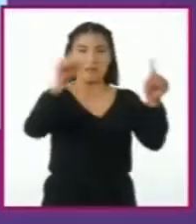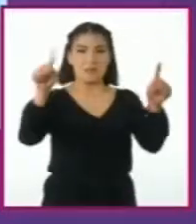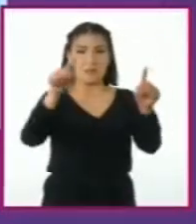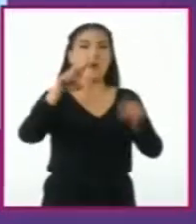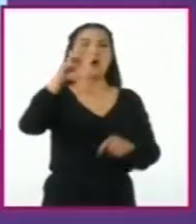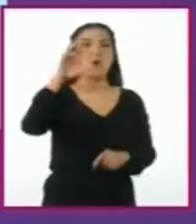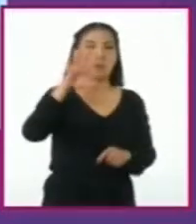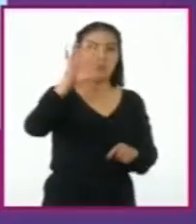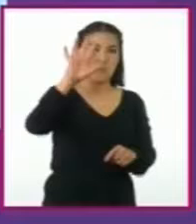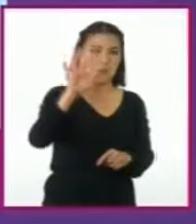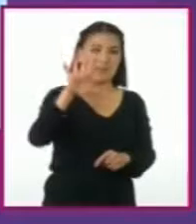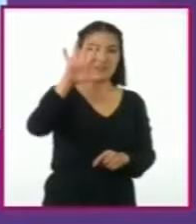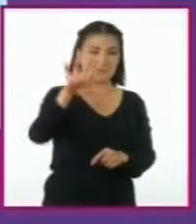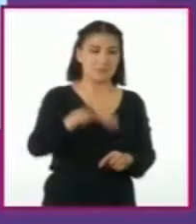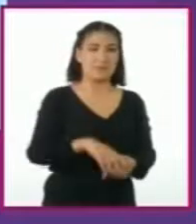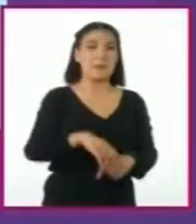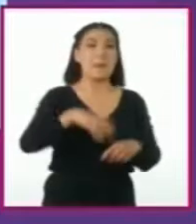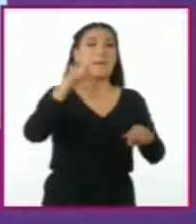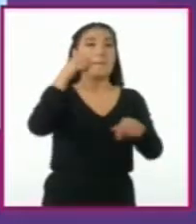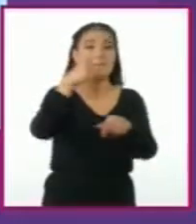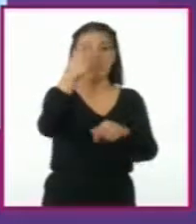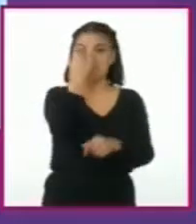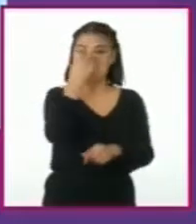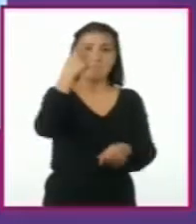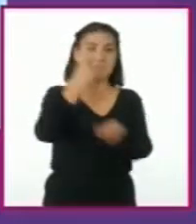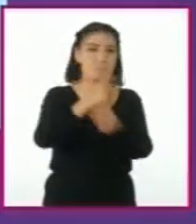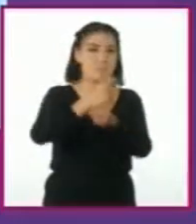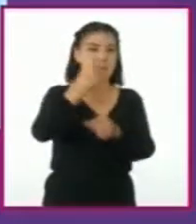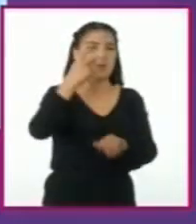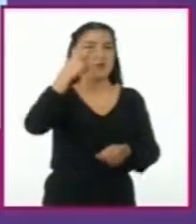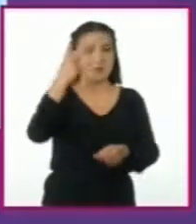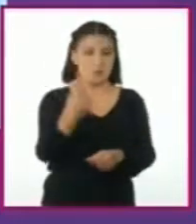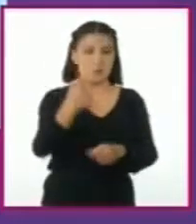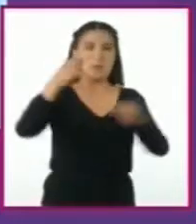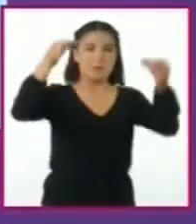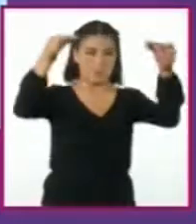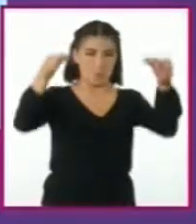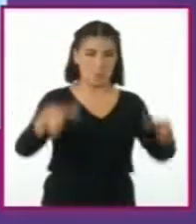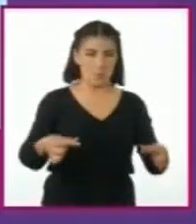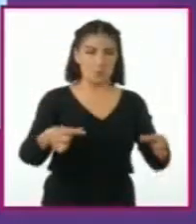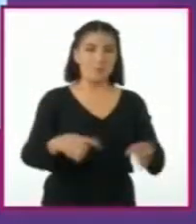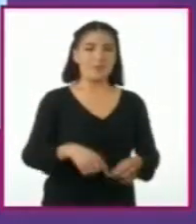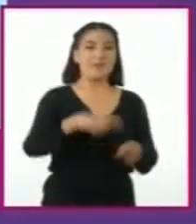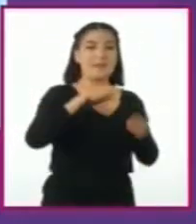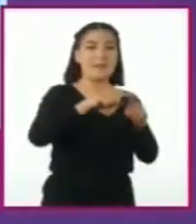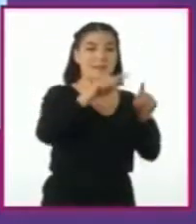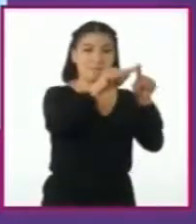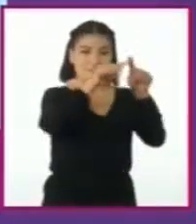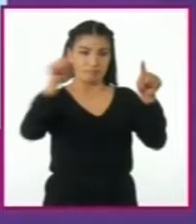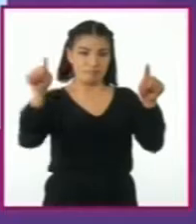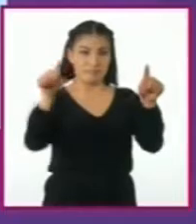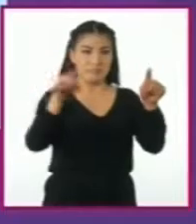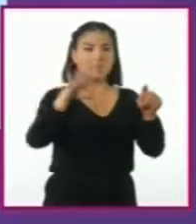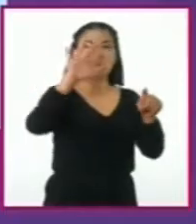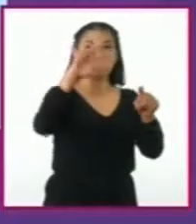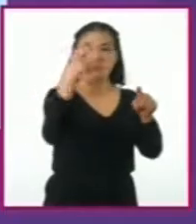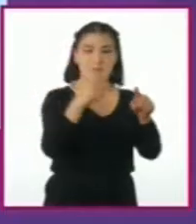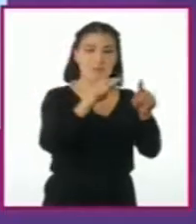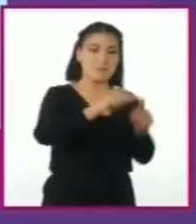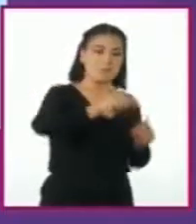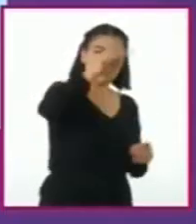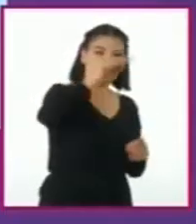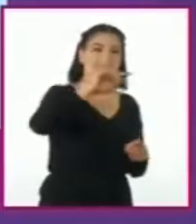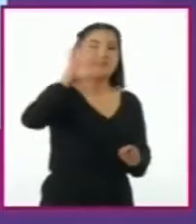centímetros. Pantalla plana número 1, largo 52 centímetros, ancho 29